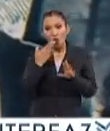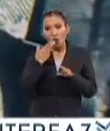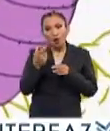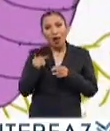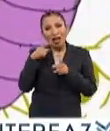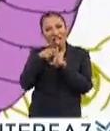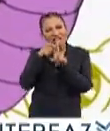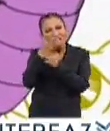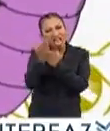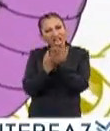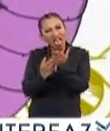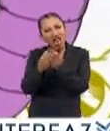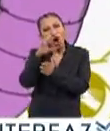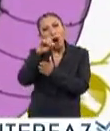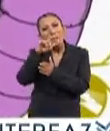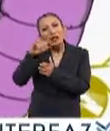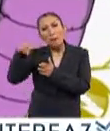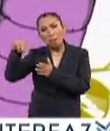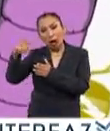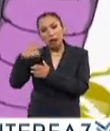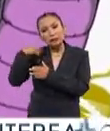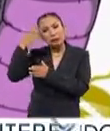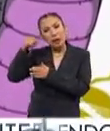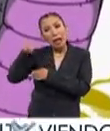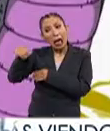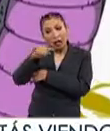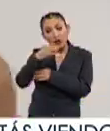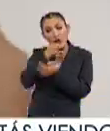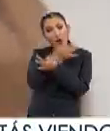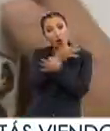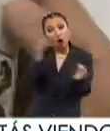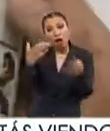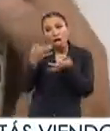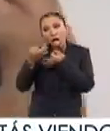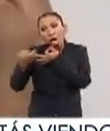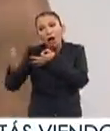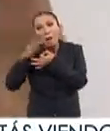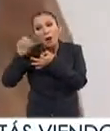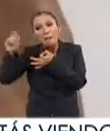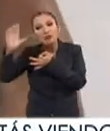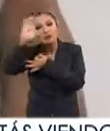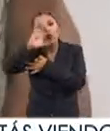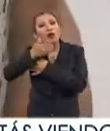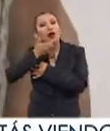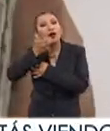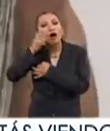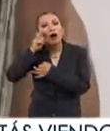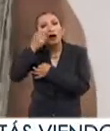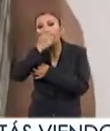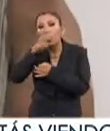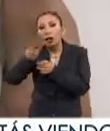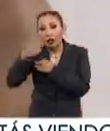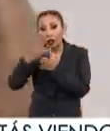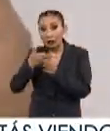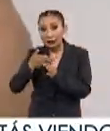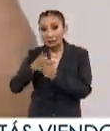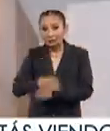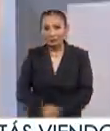los cómics o el manga, y se debe de estar conscientes que estos mensajes los atrapan porque son parte de la cultura visual de nuestro tiempo.